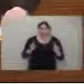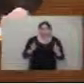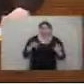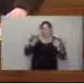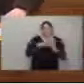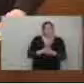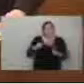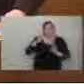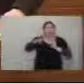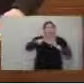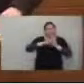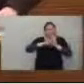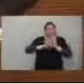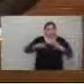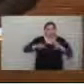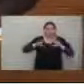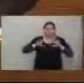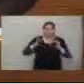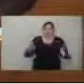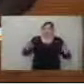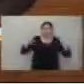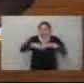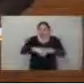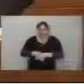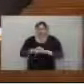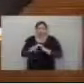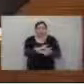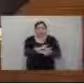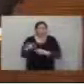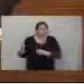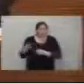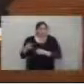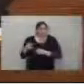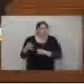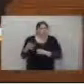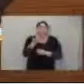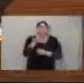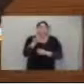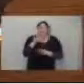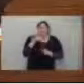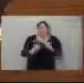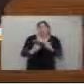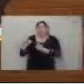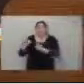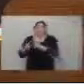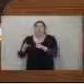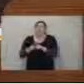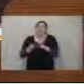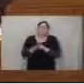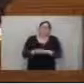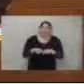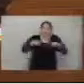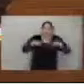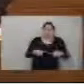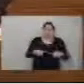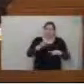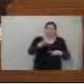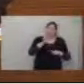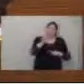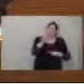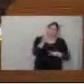aprendizaje, integración y socialización adecuadas que no podrían conseguirse en algunos casos con 4 alumnos de 3 a 12 años de edad en un